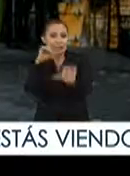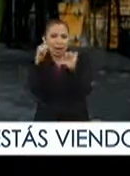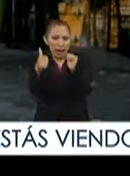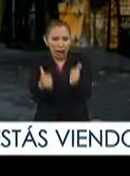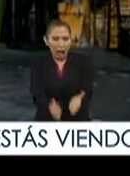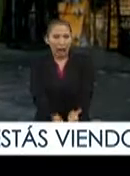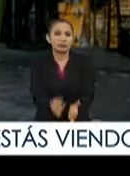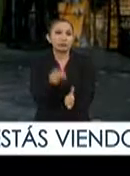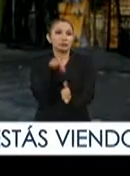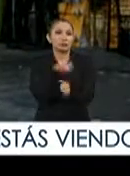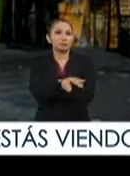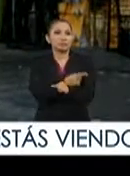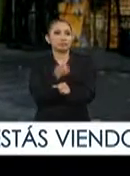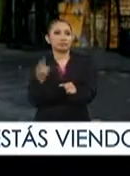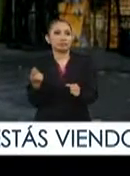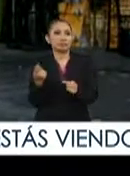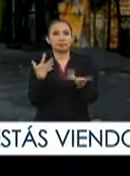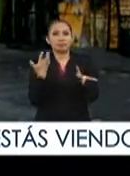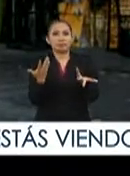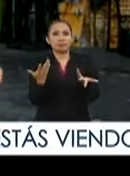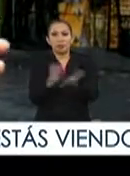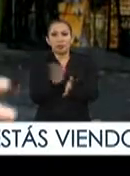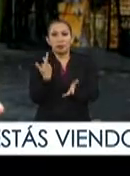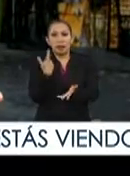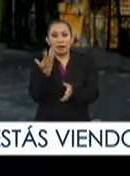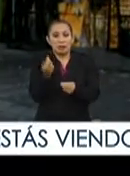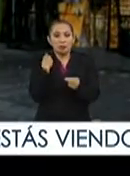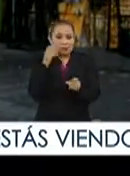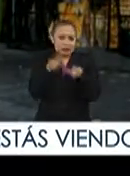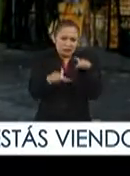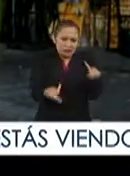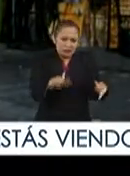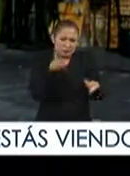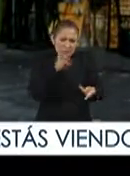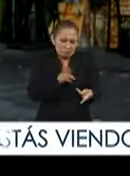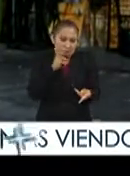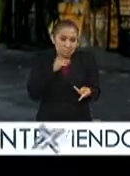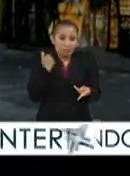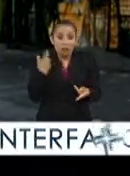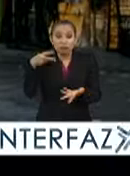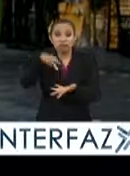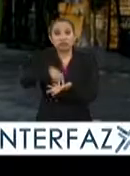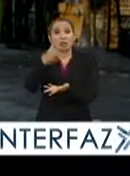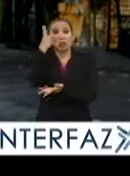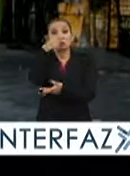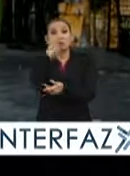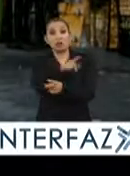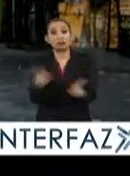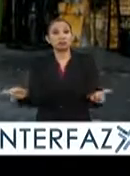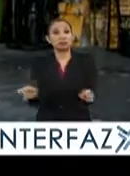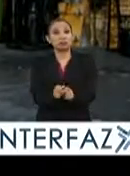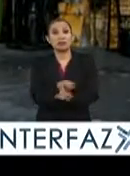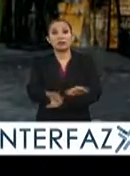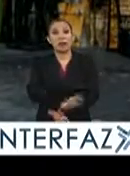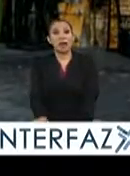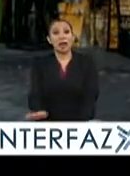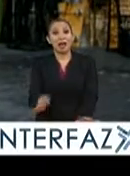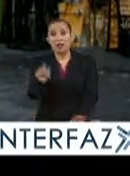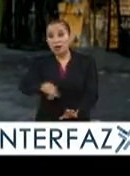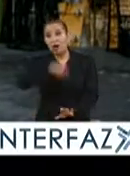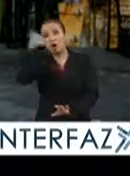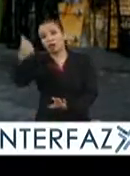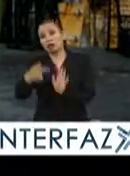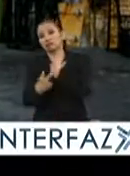arte, porque te preparas tanto y en una presentación de 2 horas acabo, y la